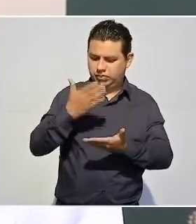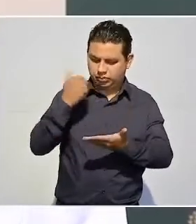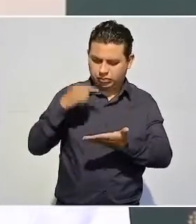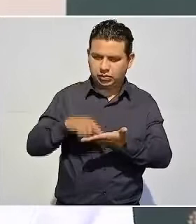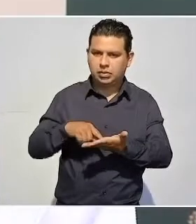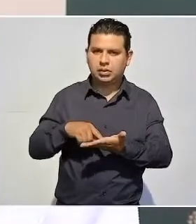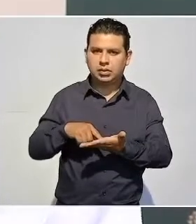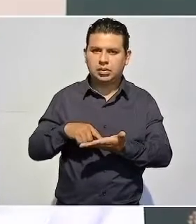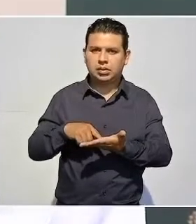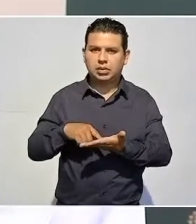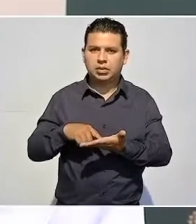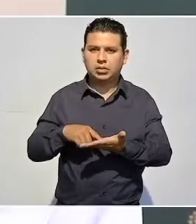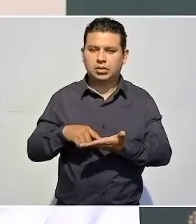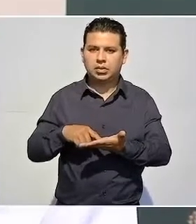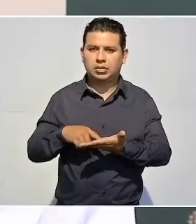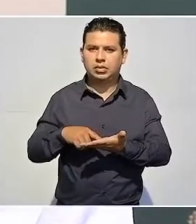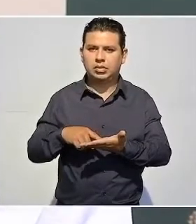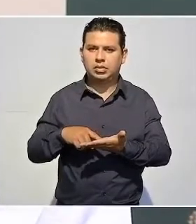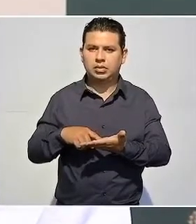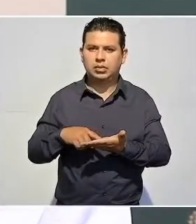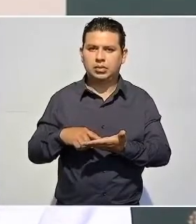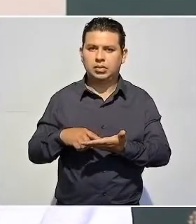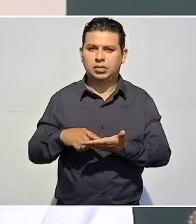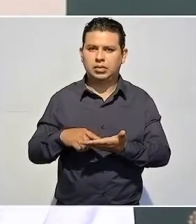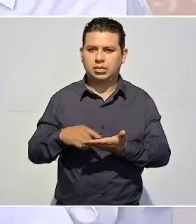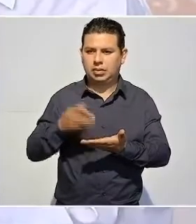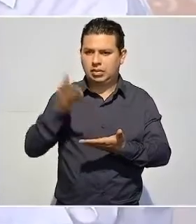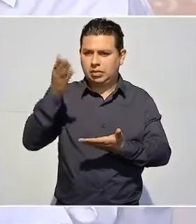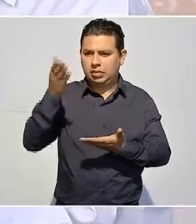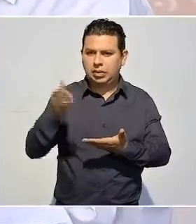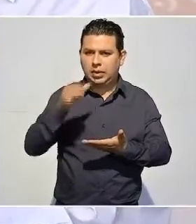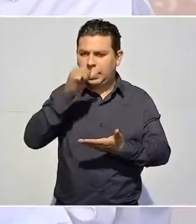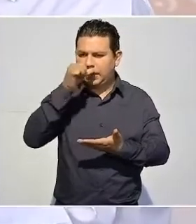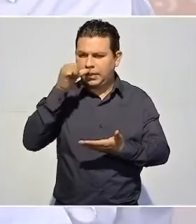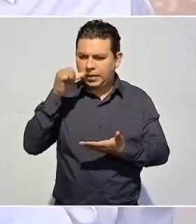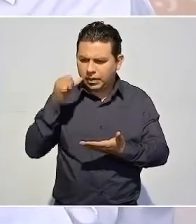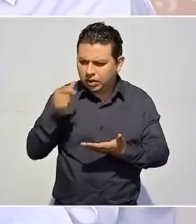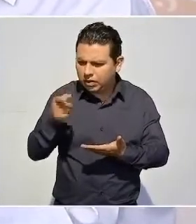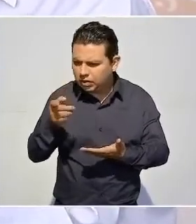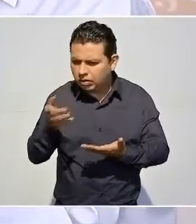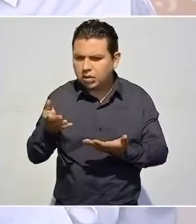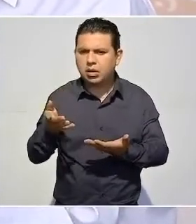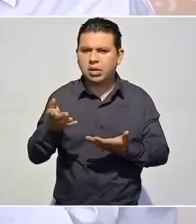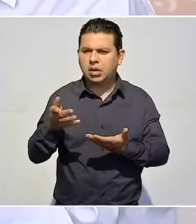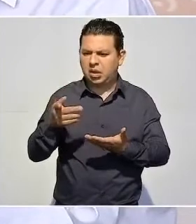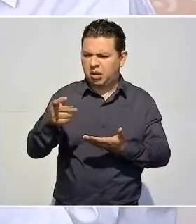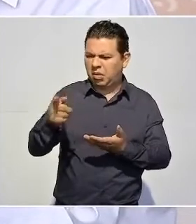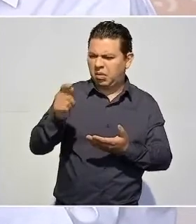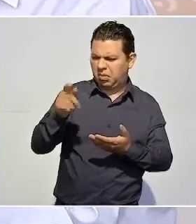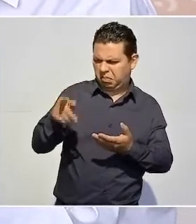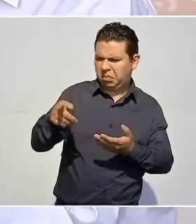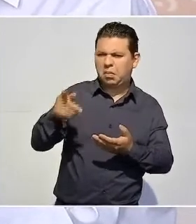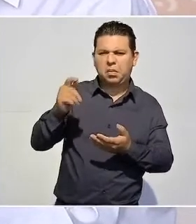¿Para qué?, contestó Juárez. ¿Qué tiene de particular?